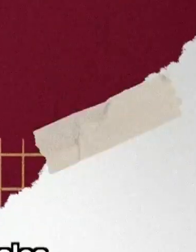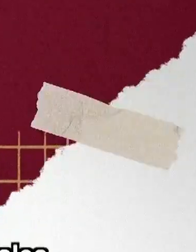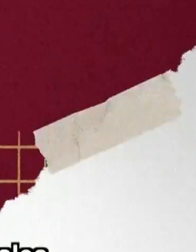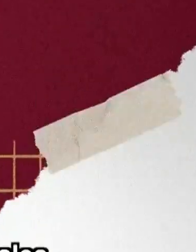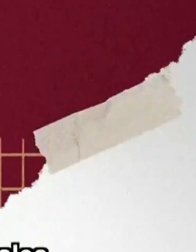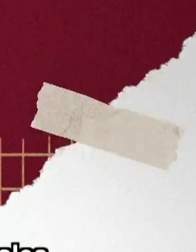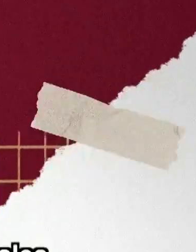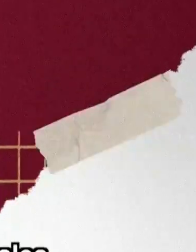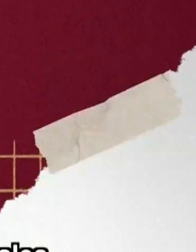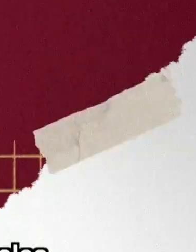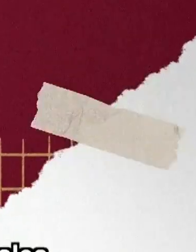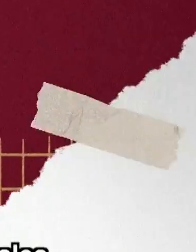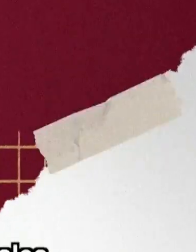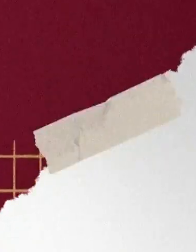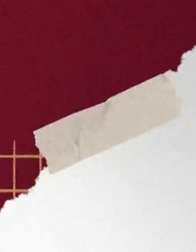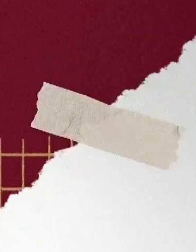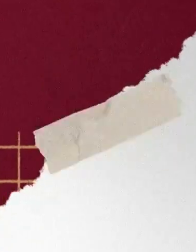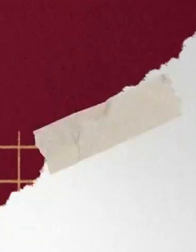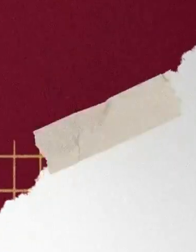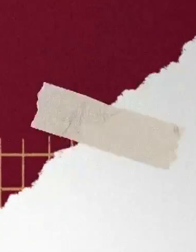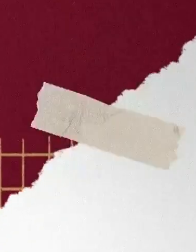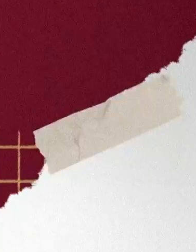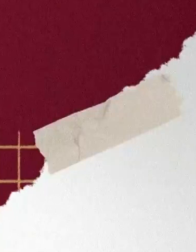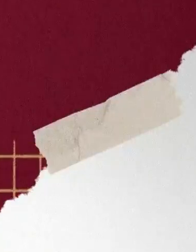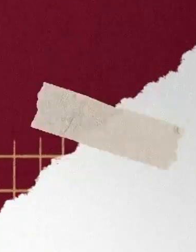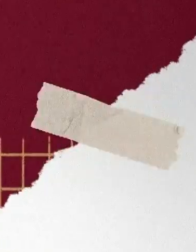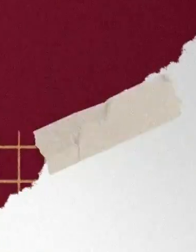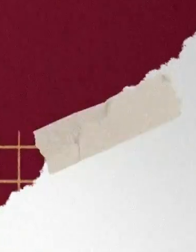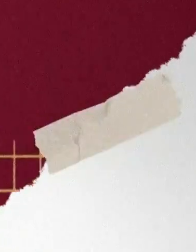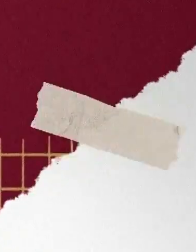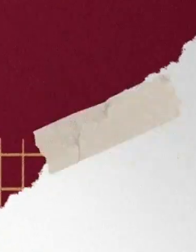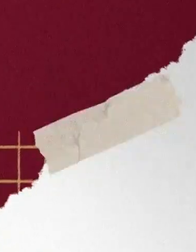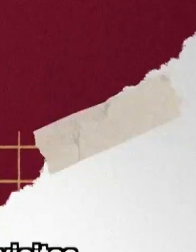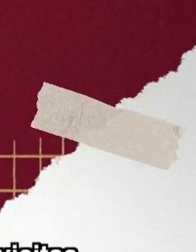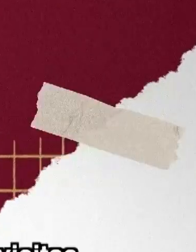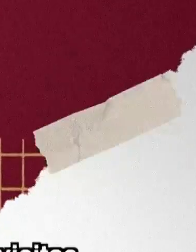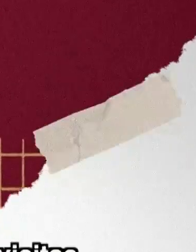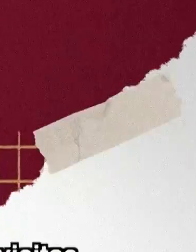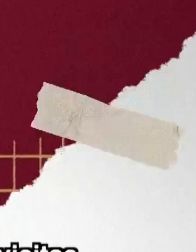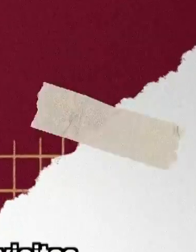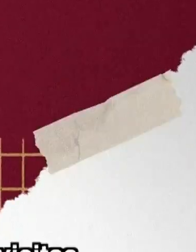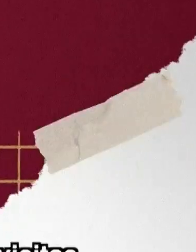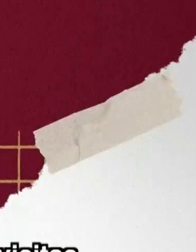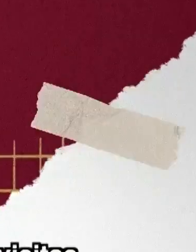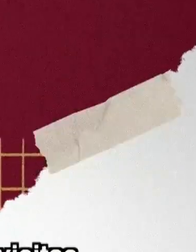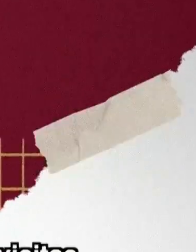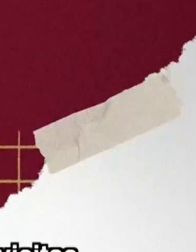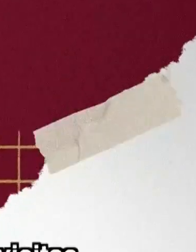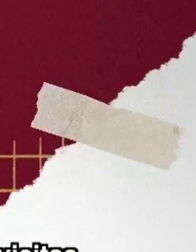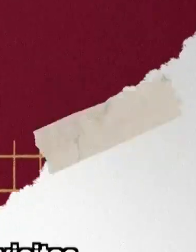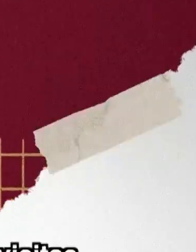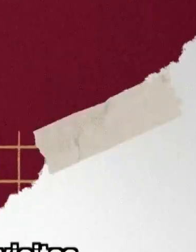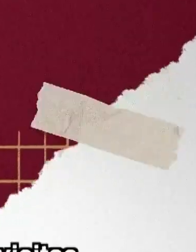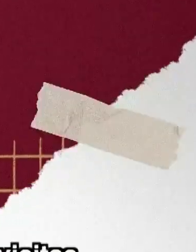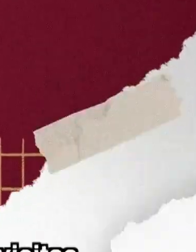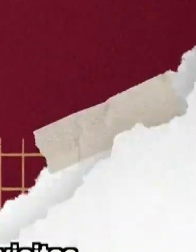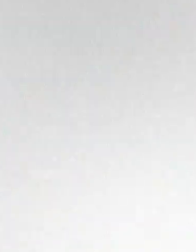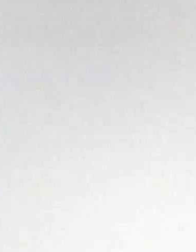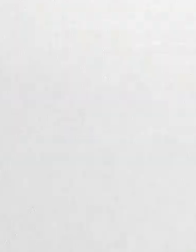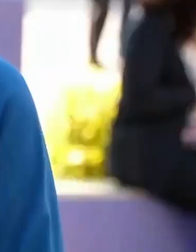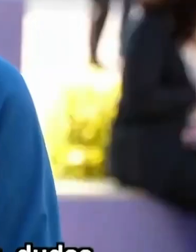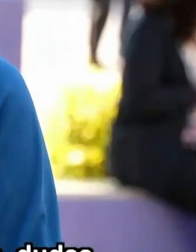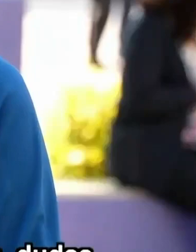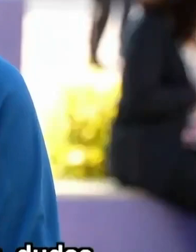en televisión pública y redes sociales, con un alcance de más de 5 millones y un micrositio que suma cerca de 1 millón de